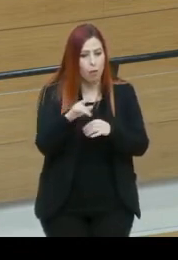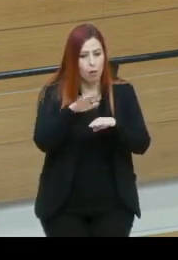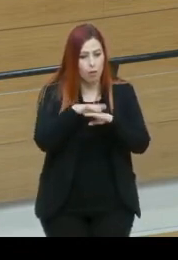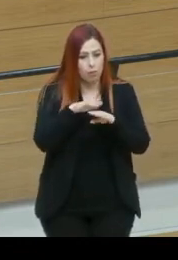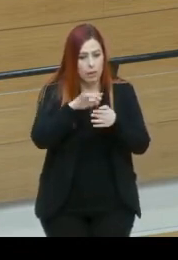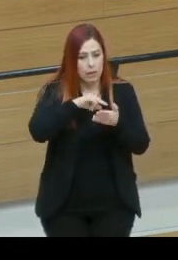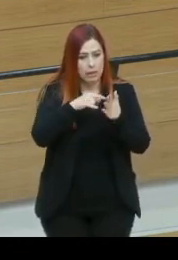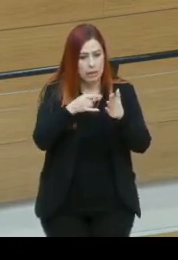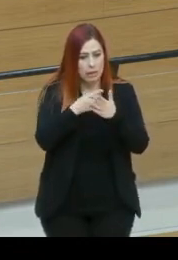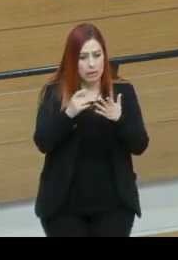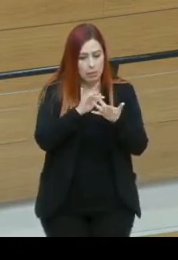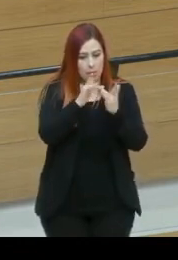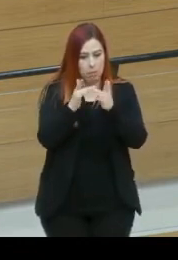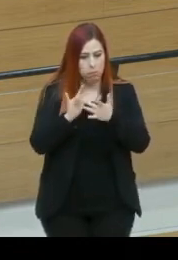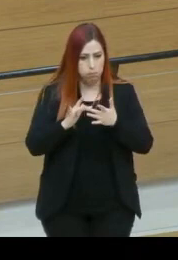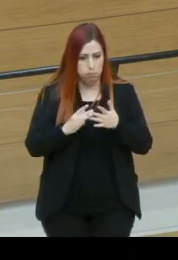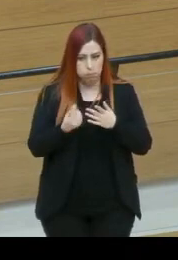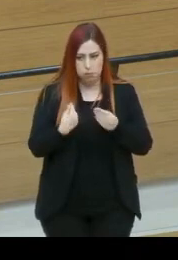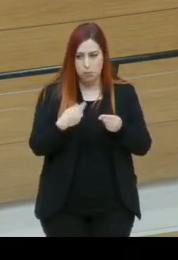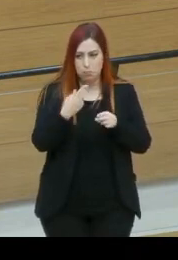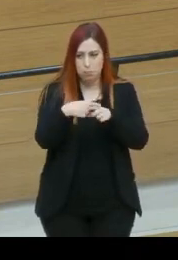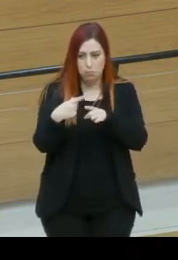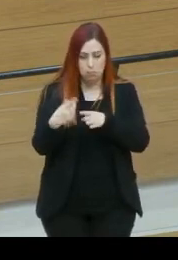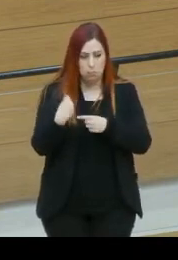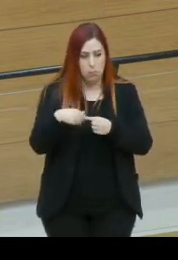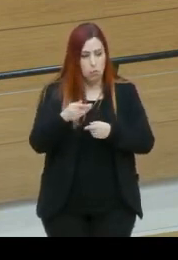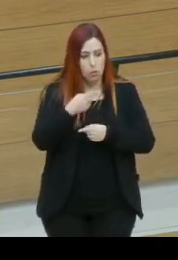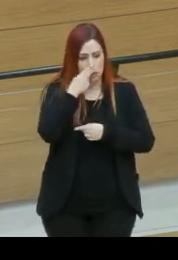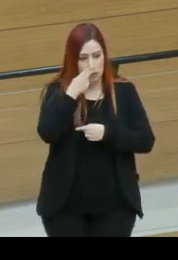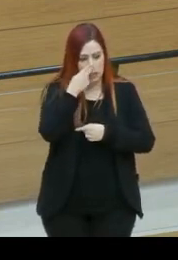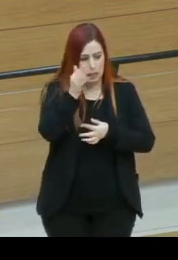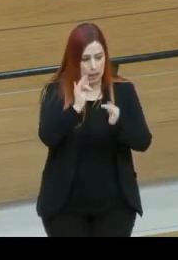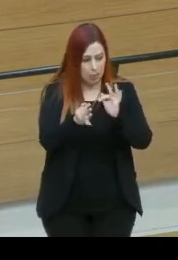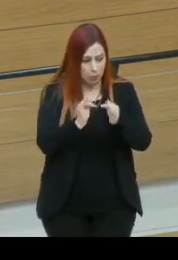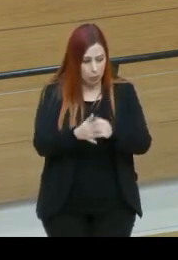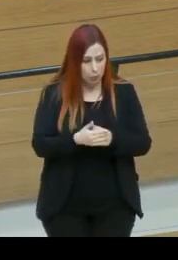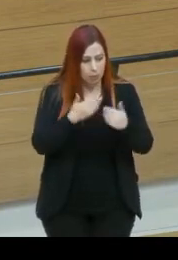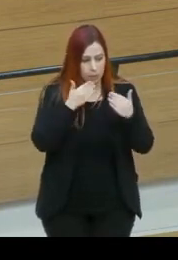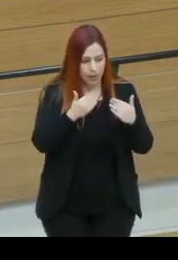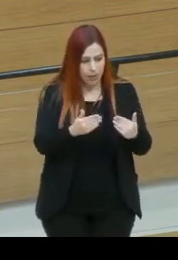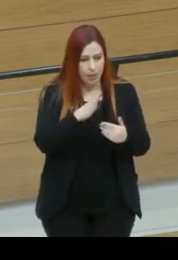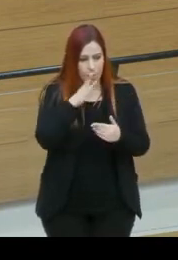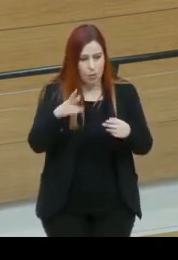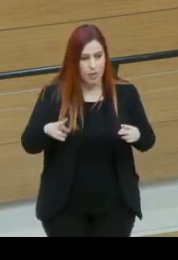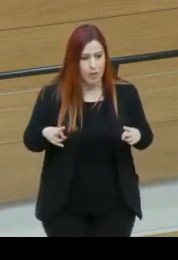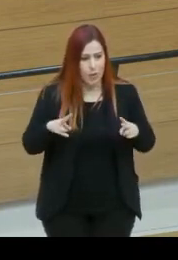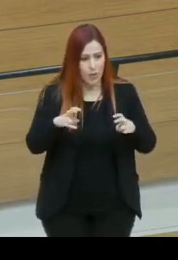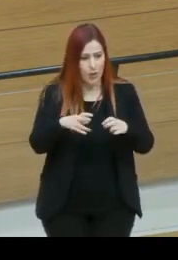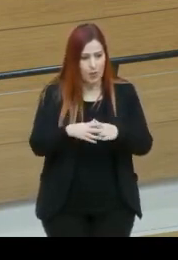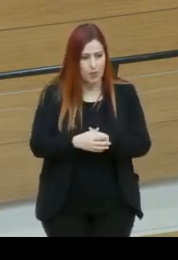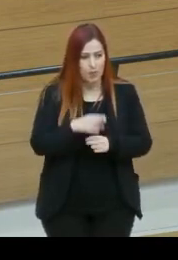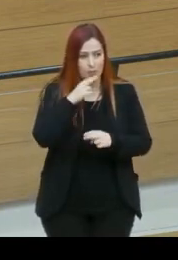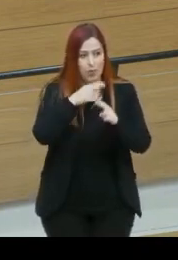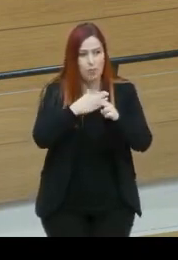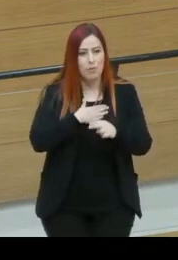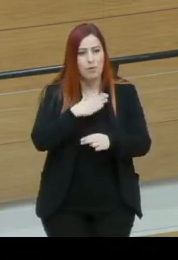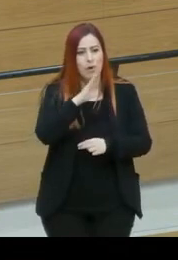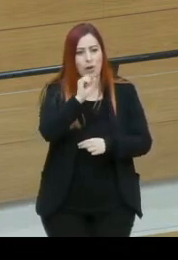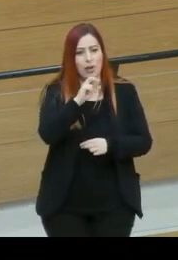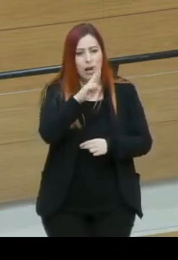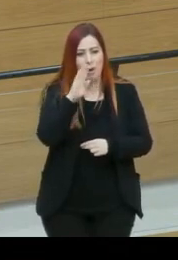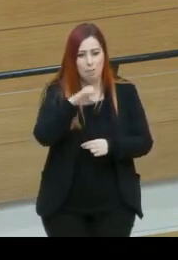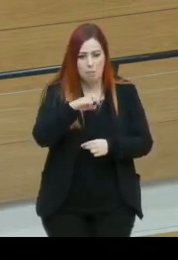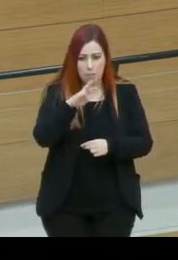con receptores de interés terapéutico. Cuando quieras, Laura. Muchas gracias por la introducción y bueno, mi nombre es Carmen y